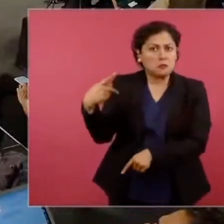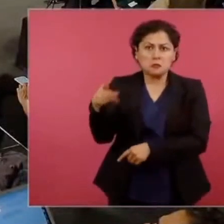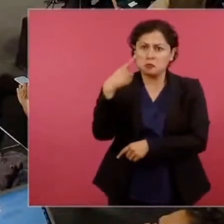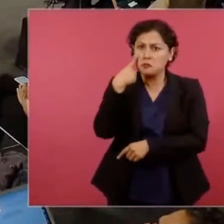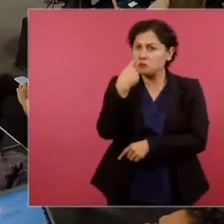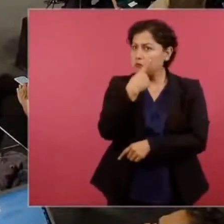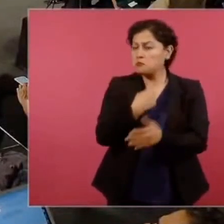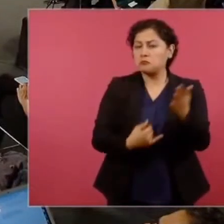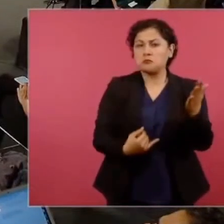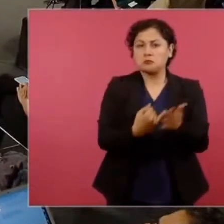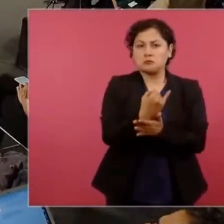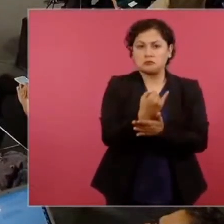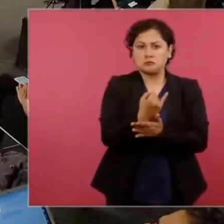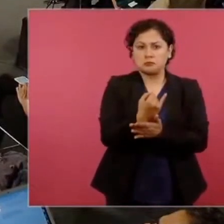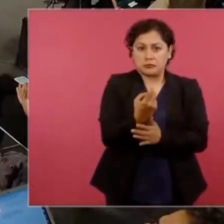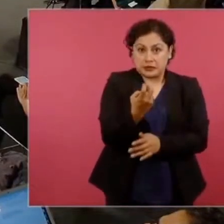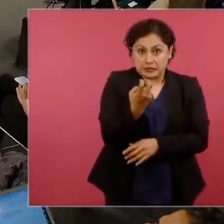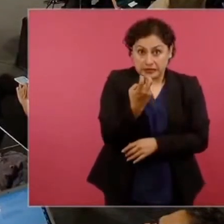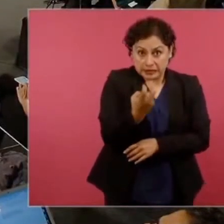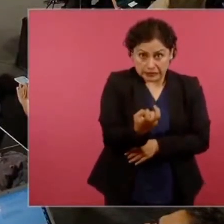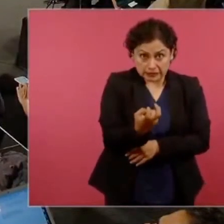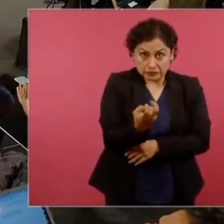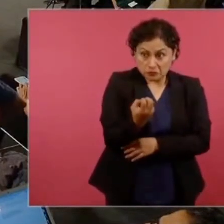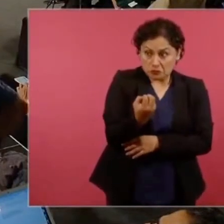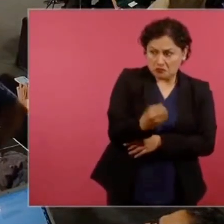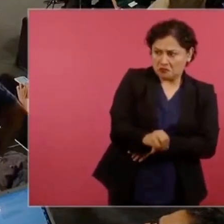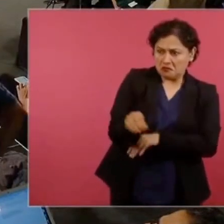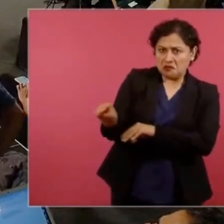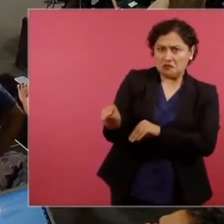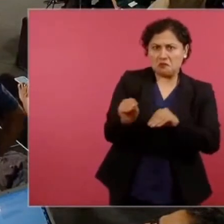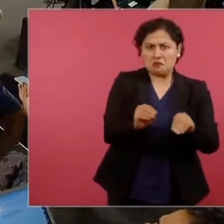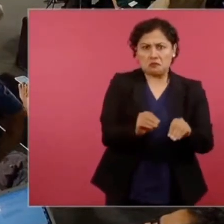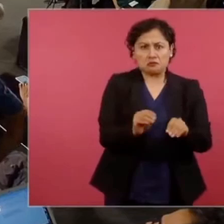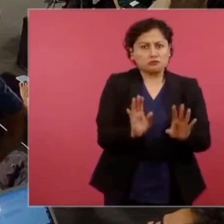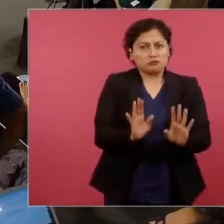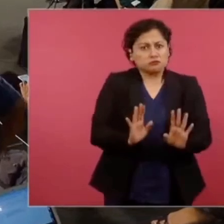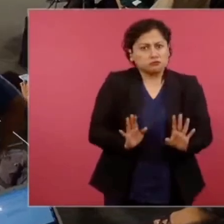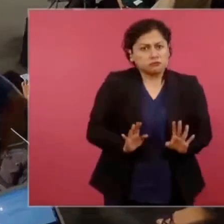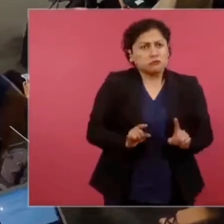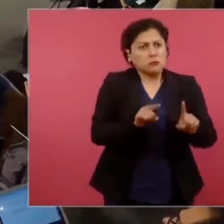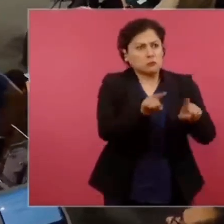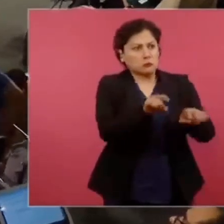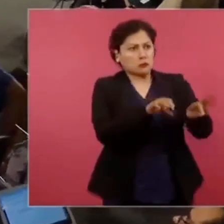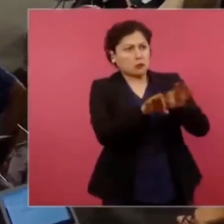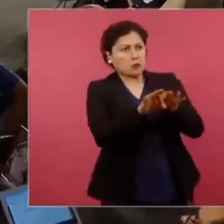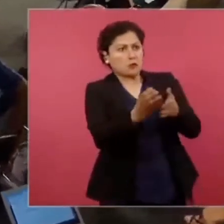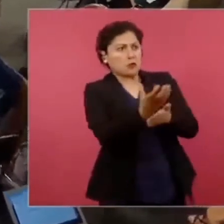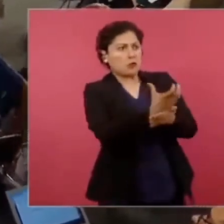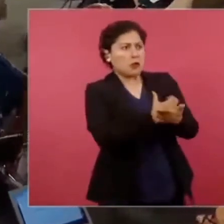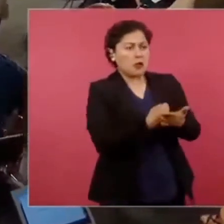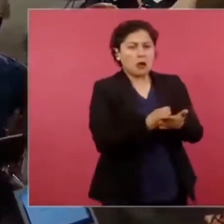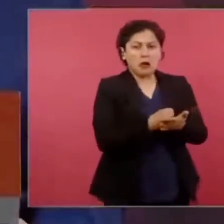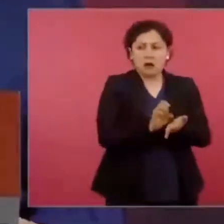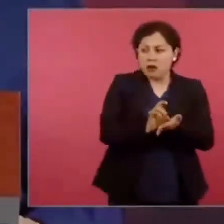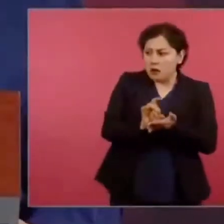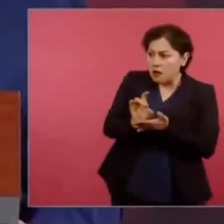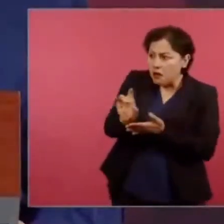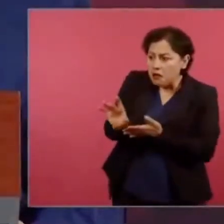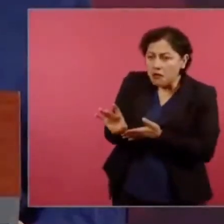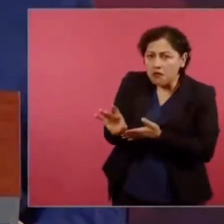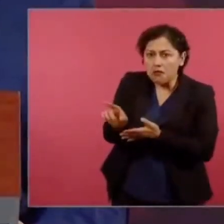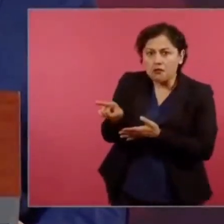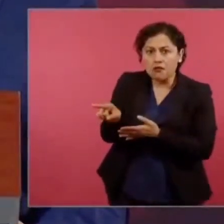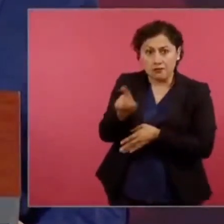no permitirles que reciban apoyo de sus familiares? No es el gobierno.